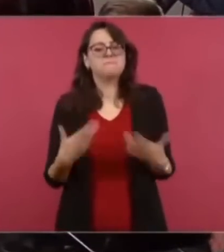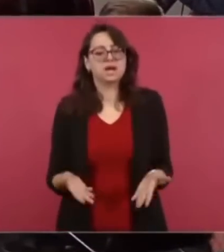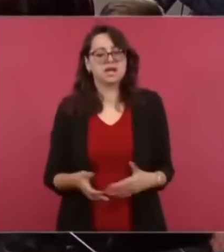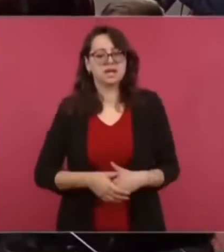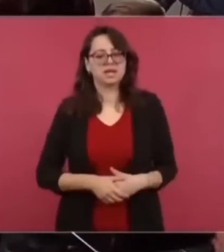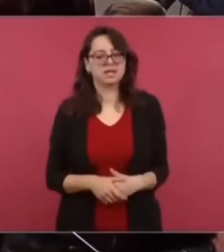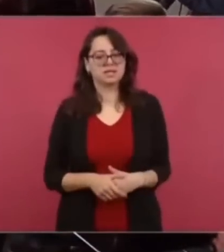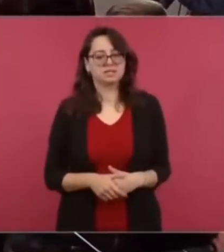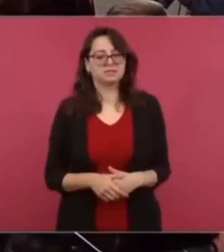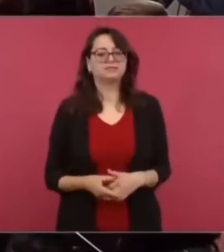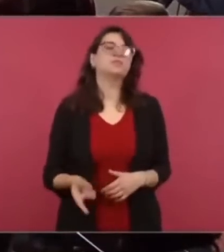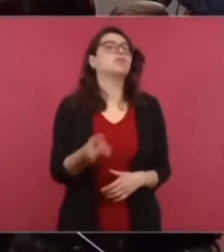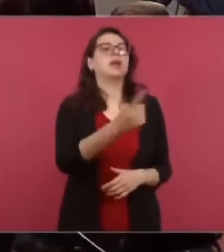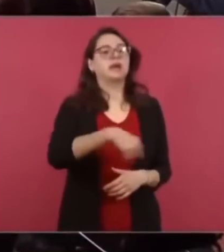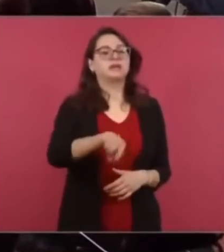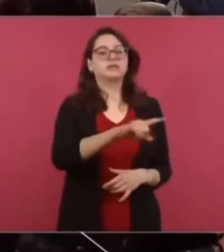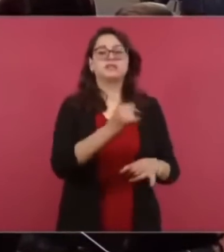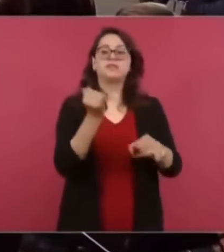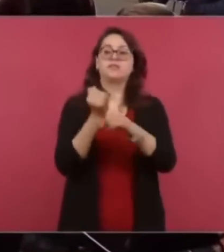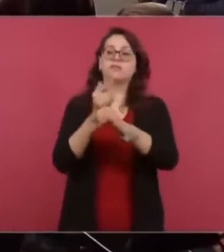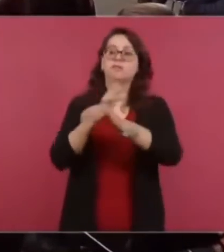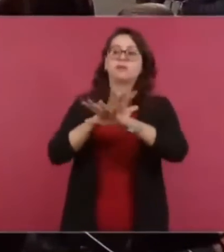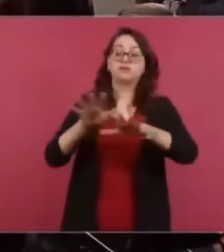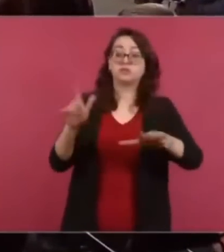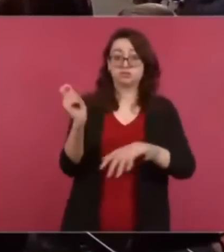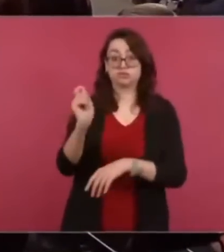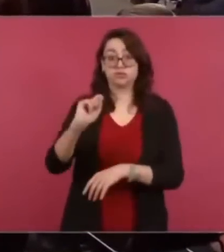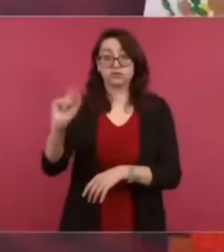con objetividad, con profesionalismo?